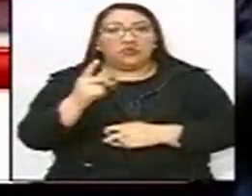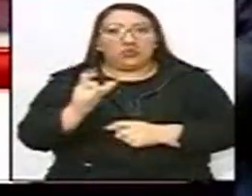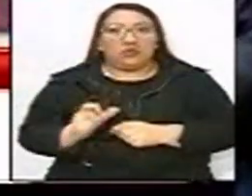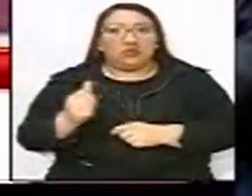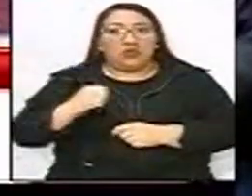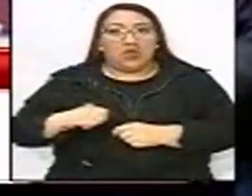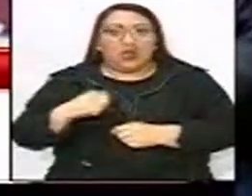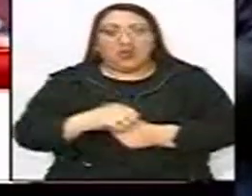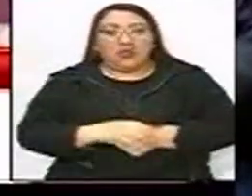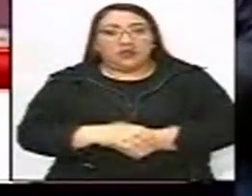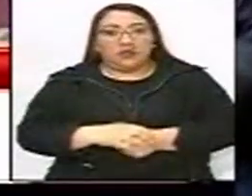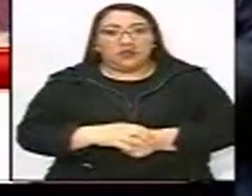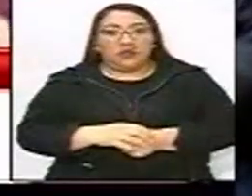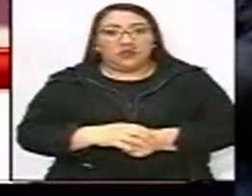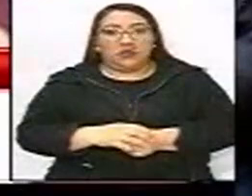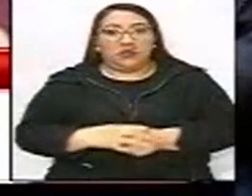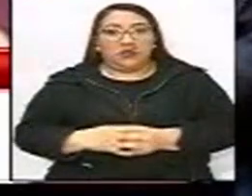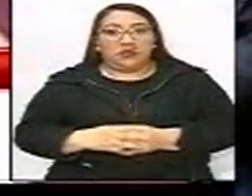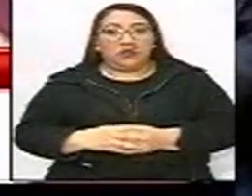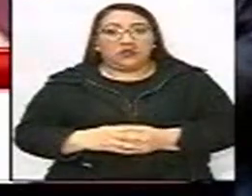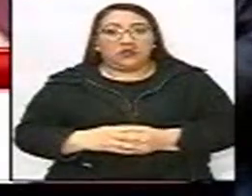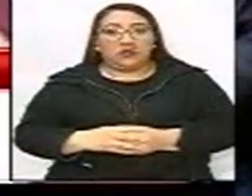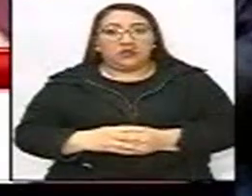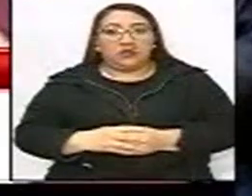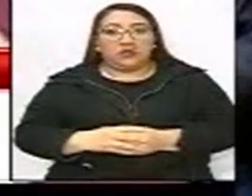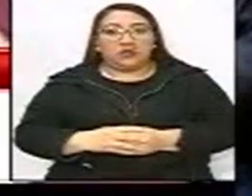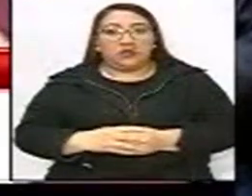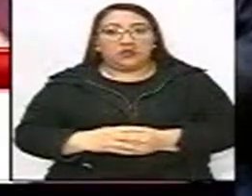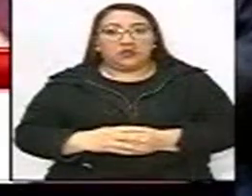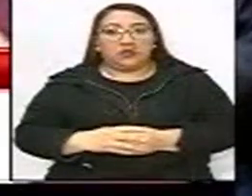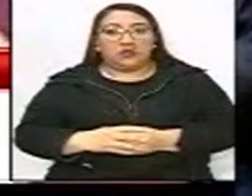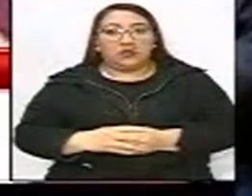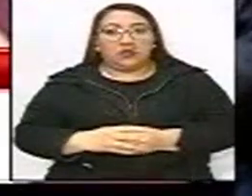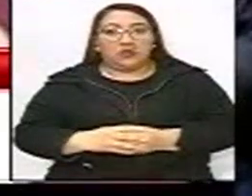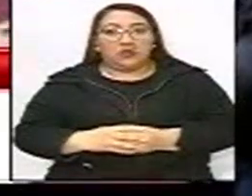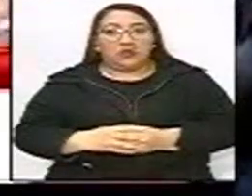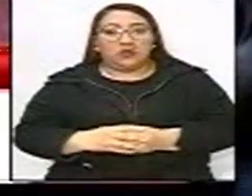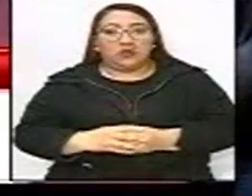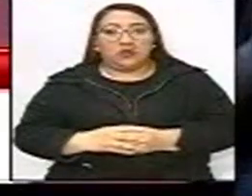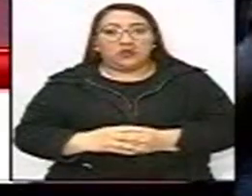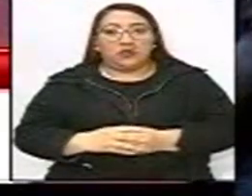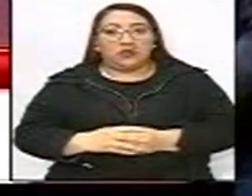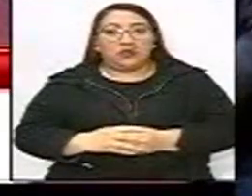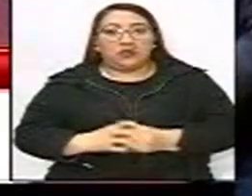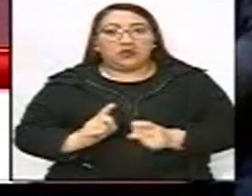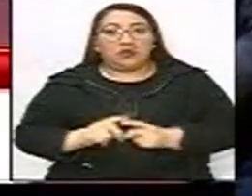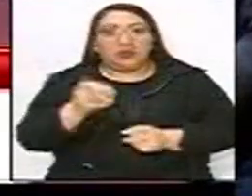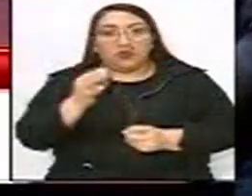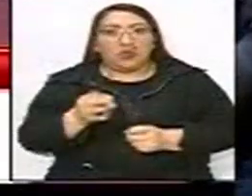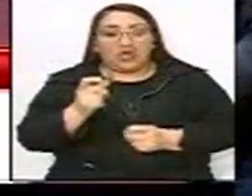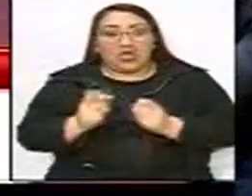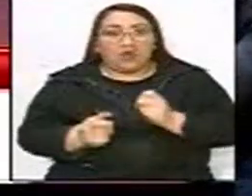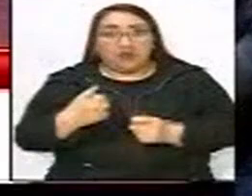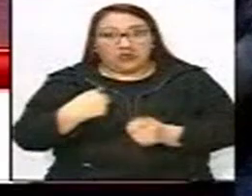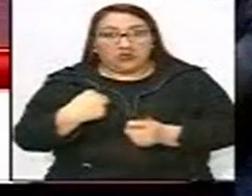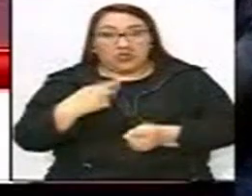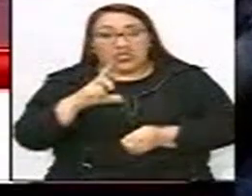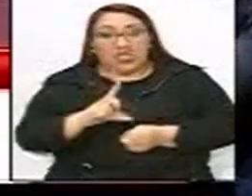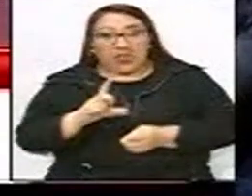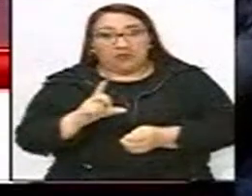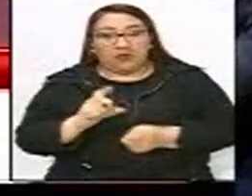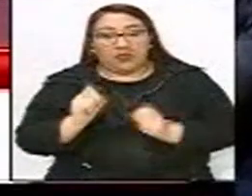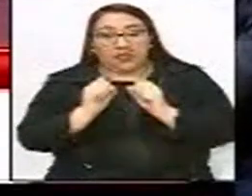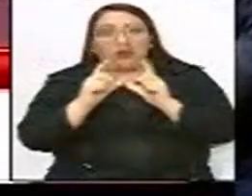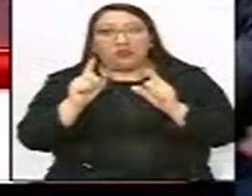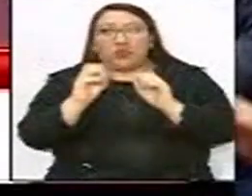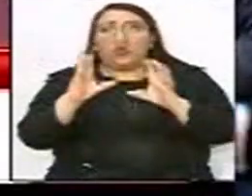alcalde, y de hecho que el alcalde de ella también lo sabe seguramente. Pero lo cierto es de que los ciudadanos de Lima